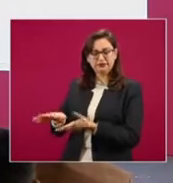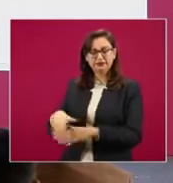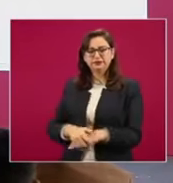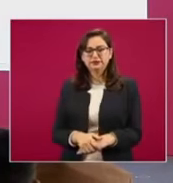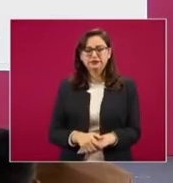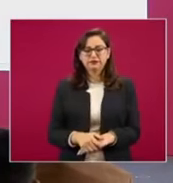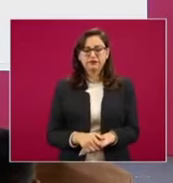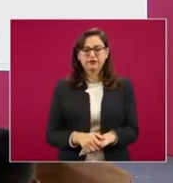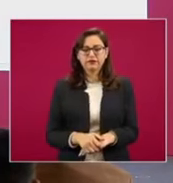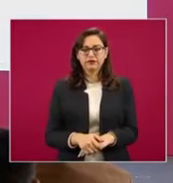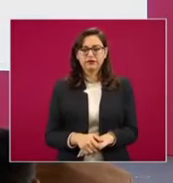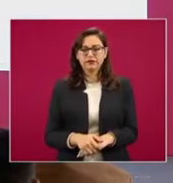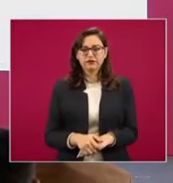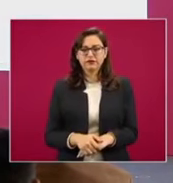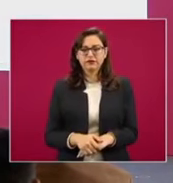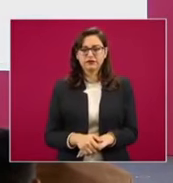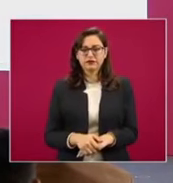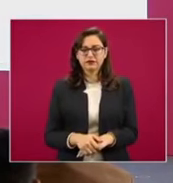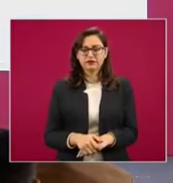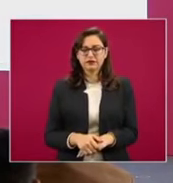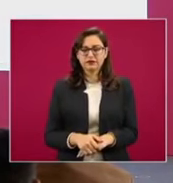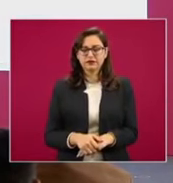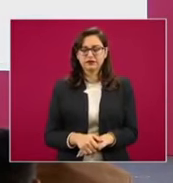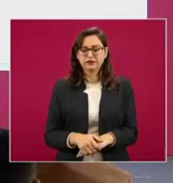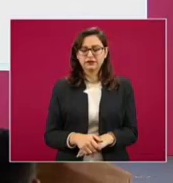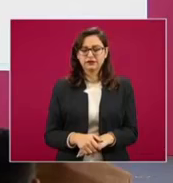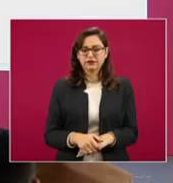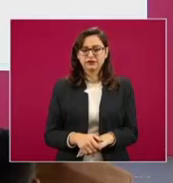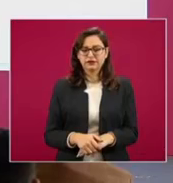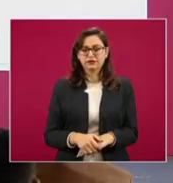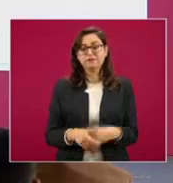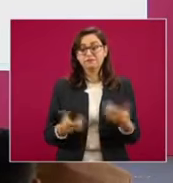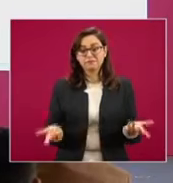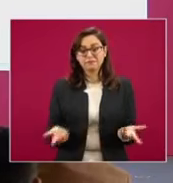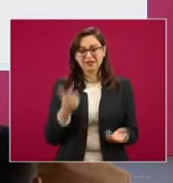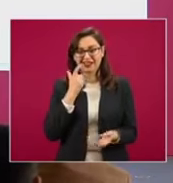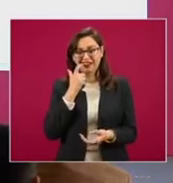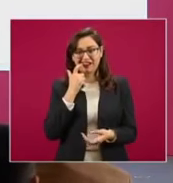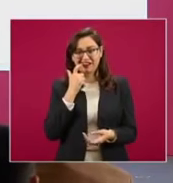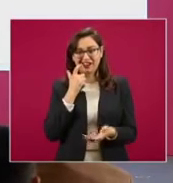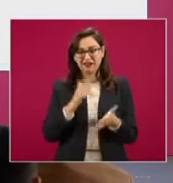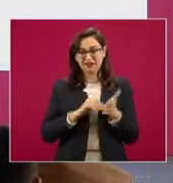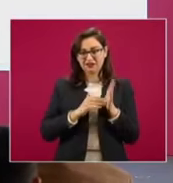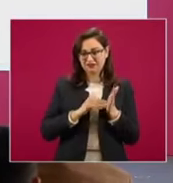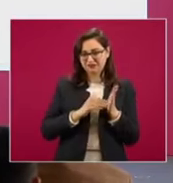diciembre de empleo que es una maniobra que